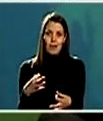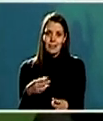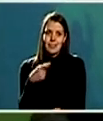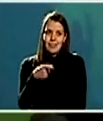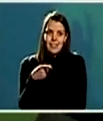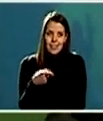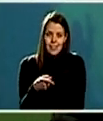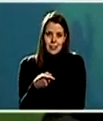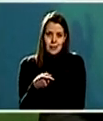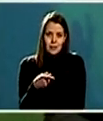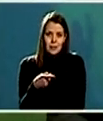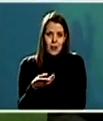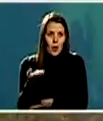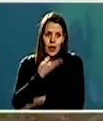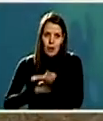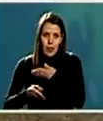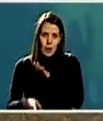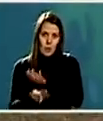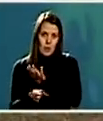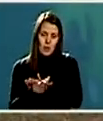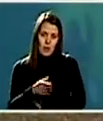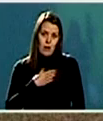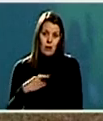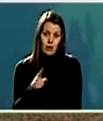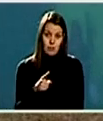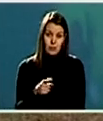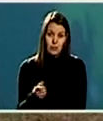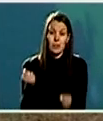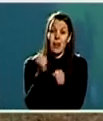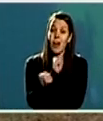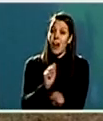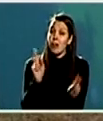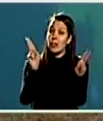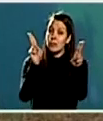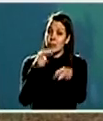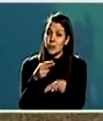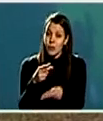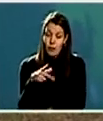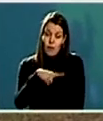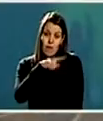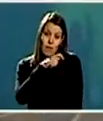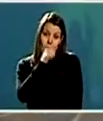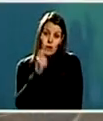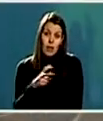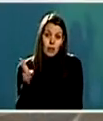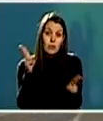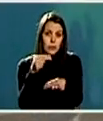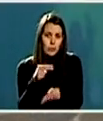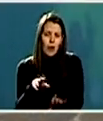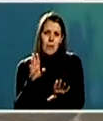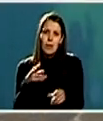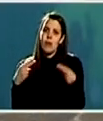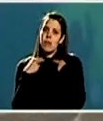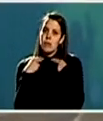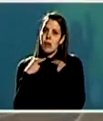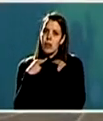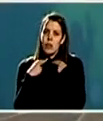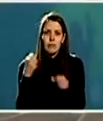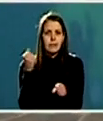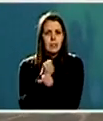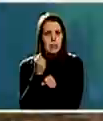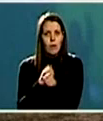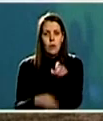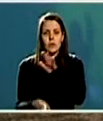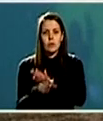camiño o de continuar con este proxecto m extinción a deputación continuará actividades medioambient e cticas do centro e